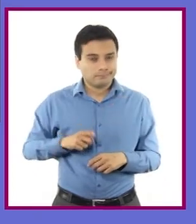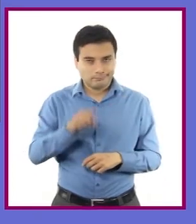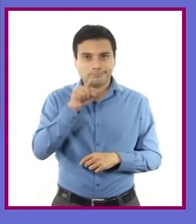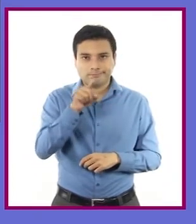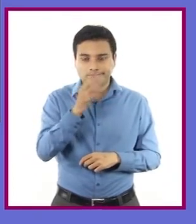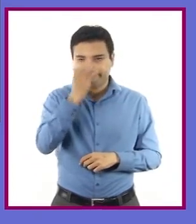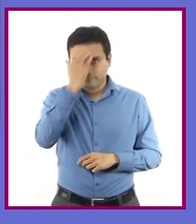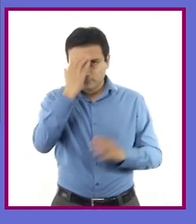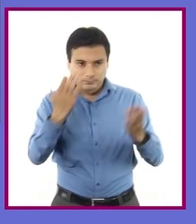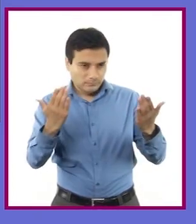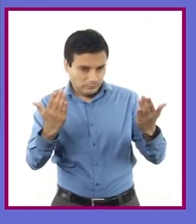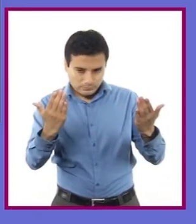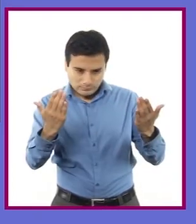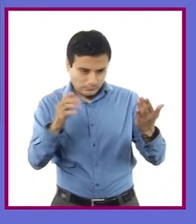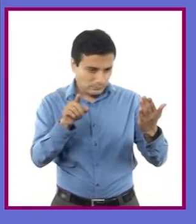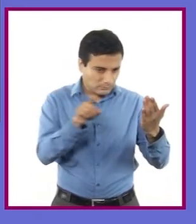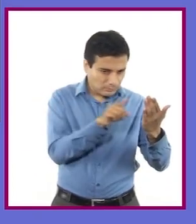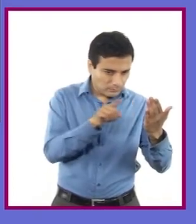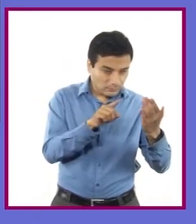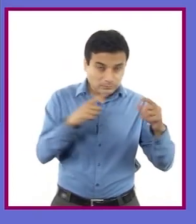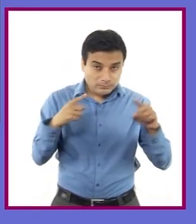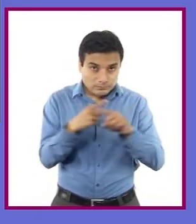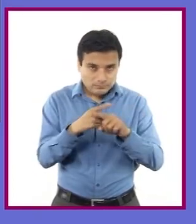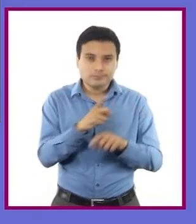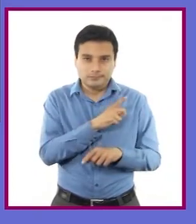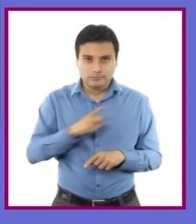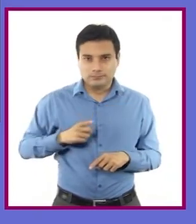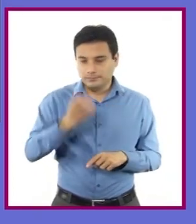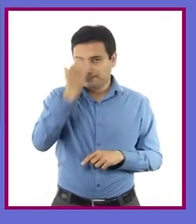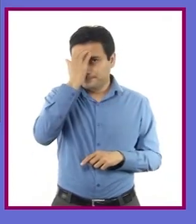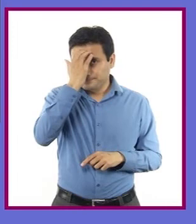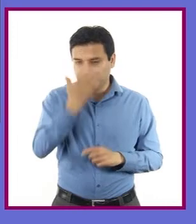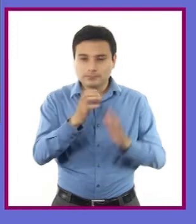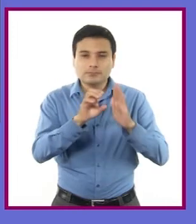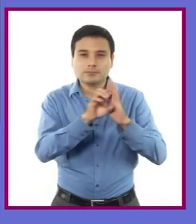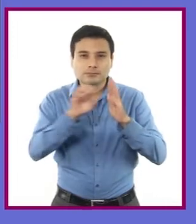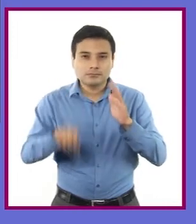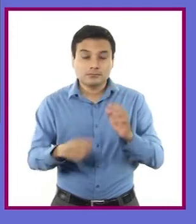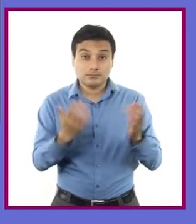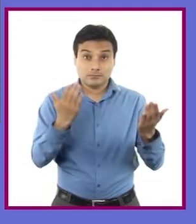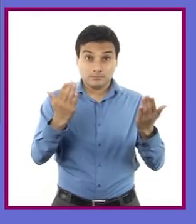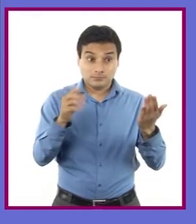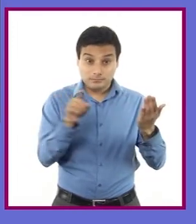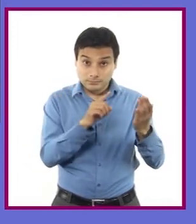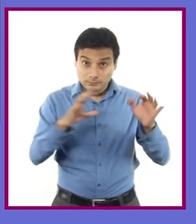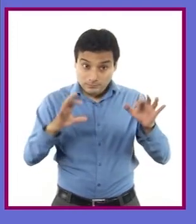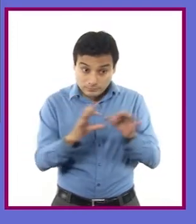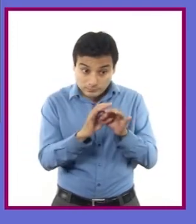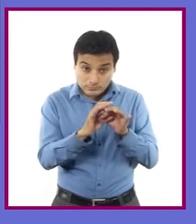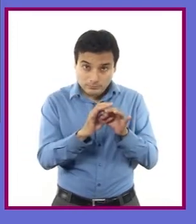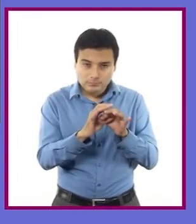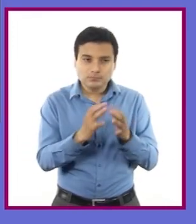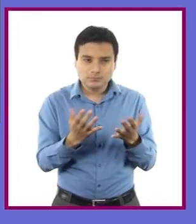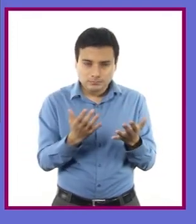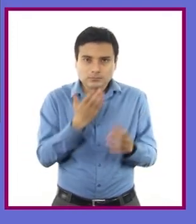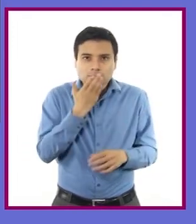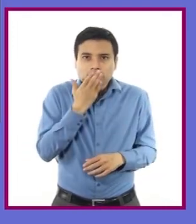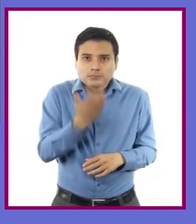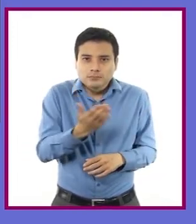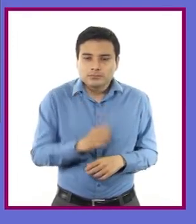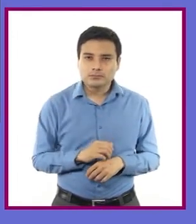las diferentes ideas que componen un texto, si hay similitud entre ellas y cómo se complementan para enriquecer el